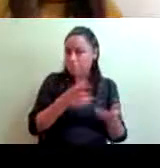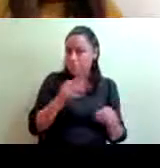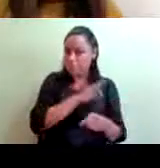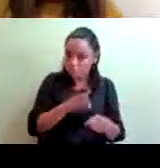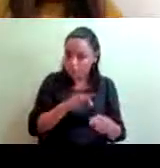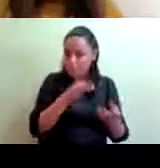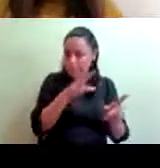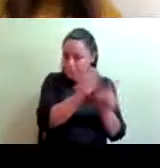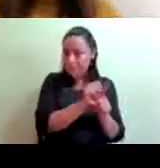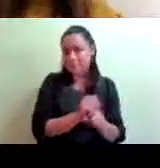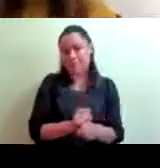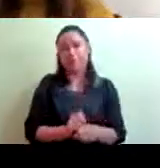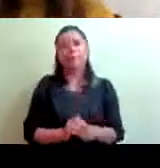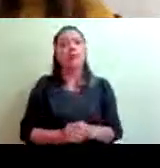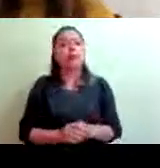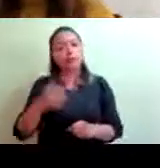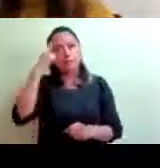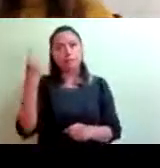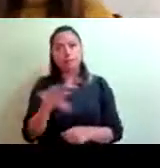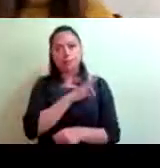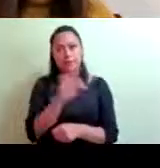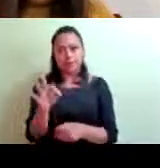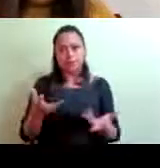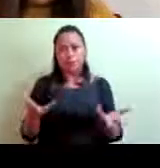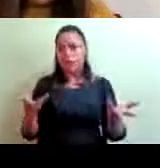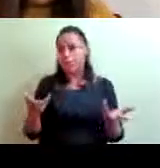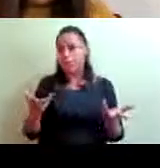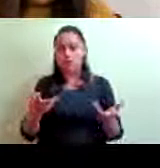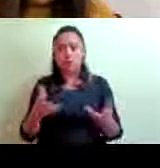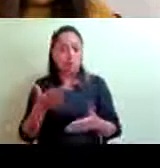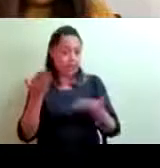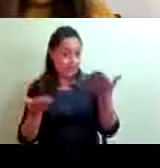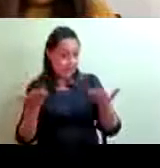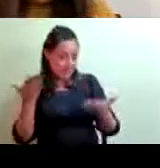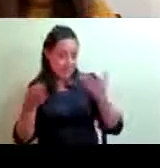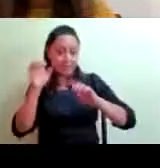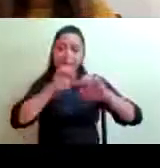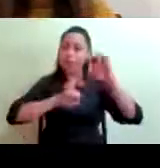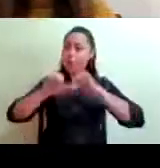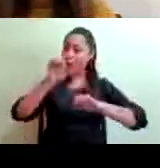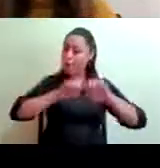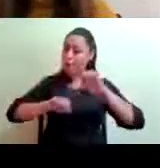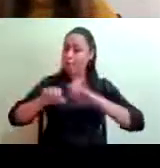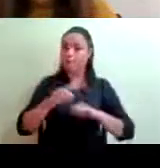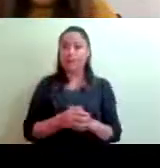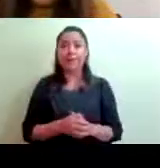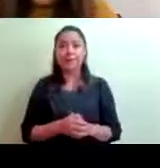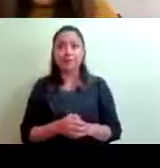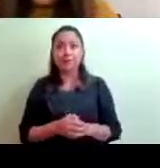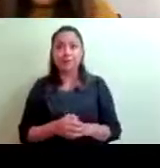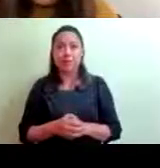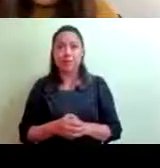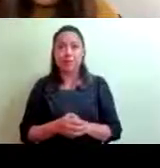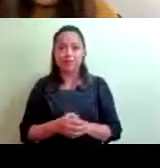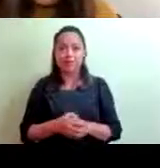estas áreas, ¿no? Para que se mantengan por un lado el equilibrio ecológico, pero por otro lado se generen proyectos rentables